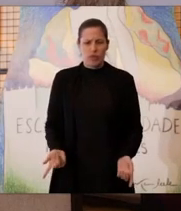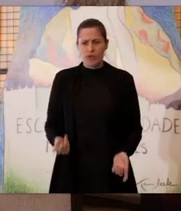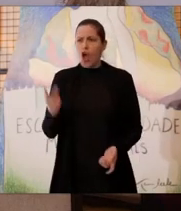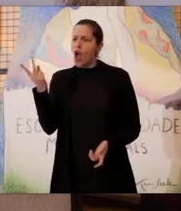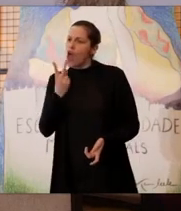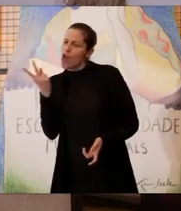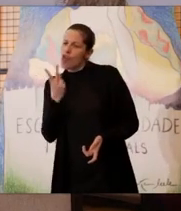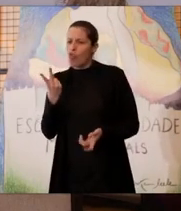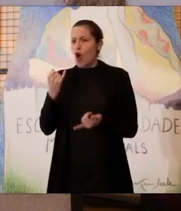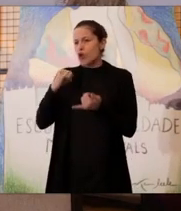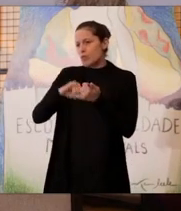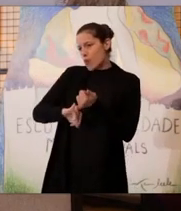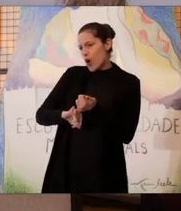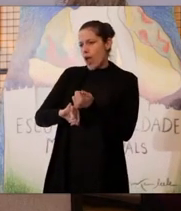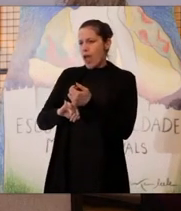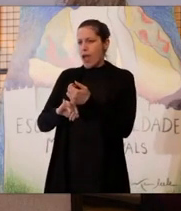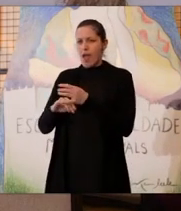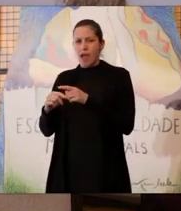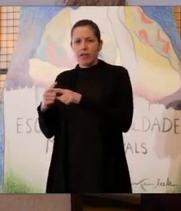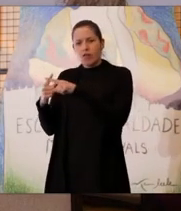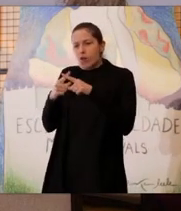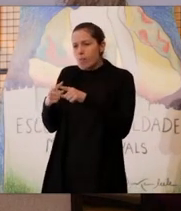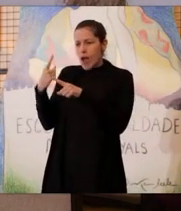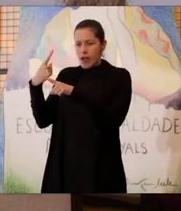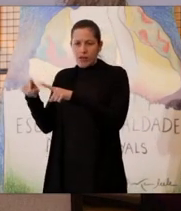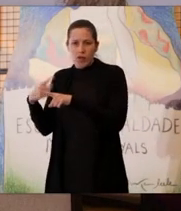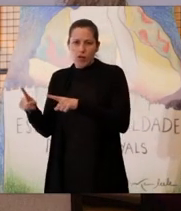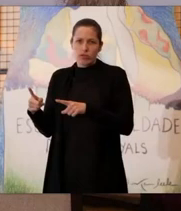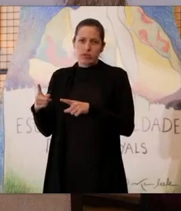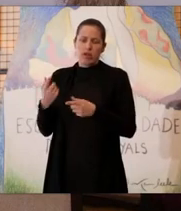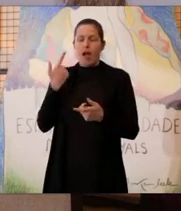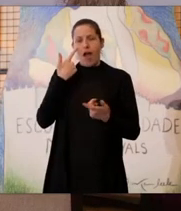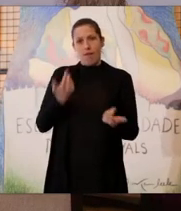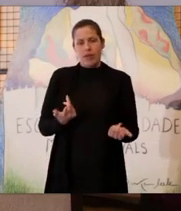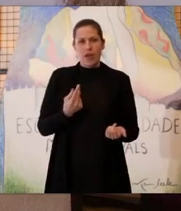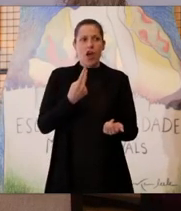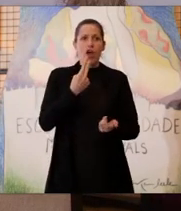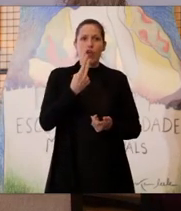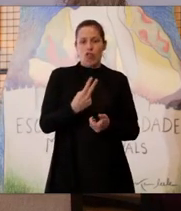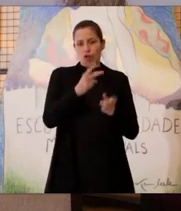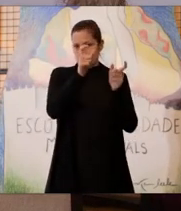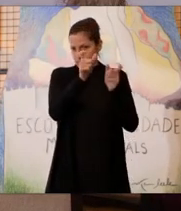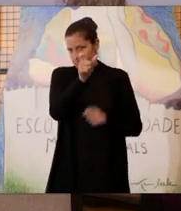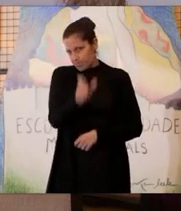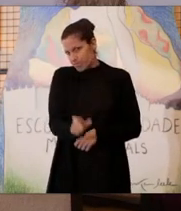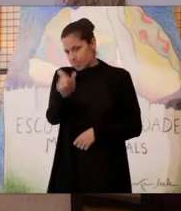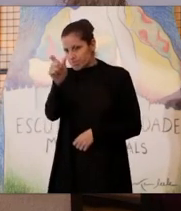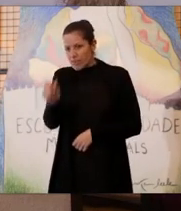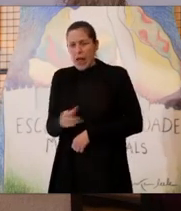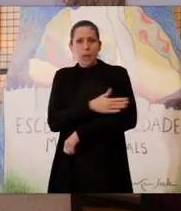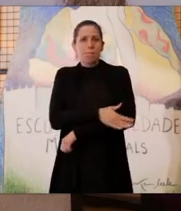mujeres compartirán cosas y eso se lo preguntaré en rueda de prensa a una a dos primeras ministras las sensaciones absolutamente